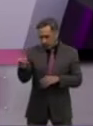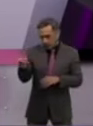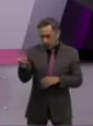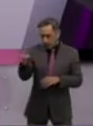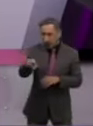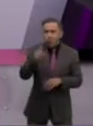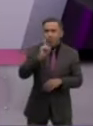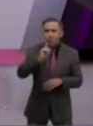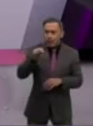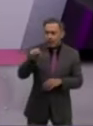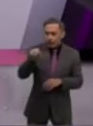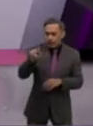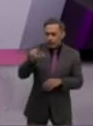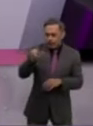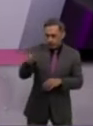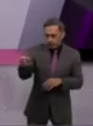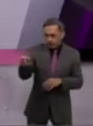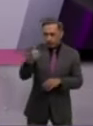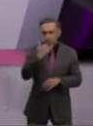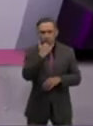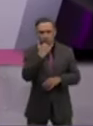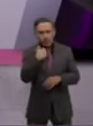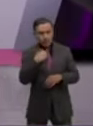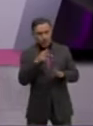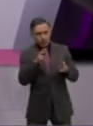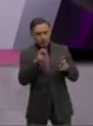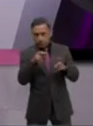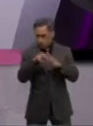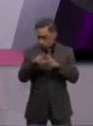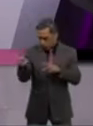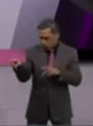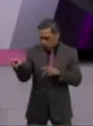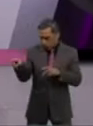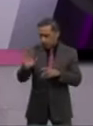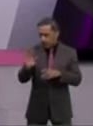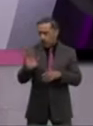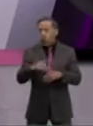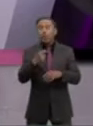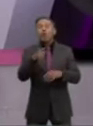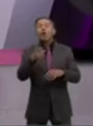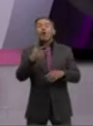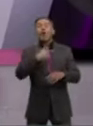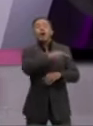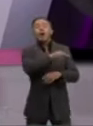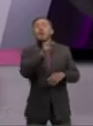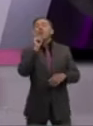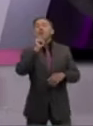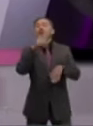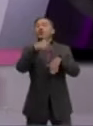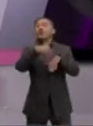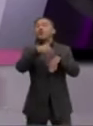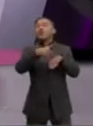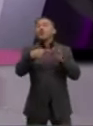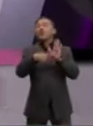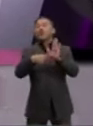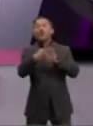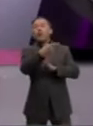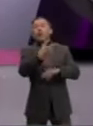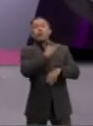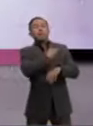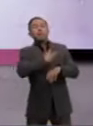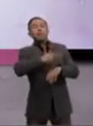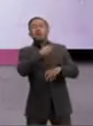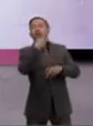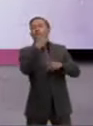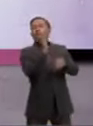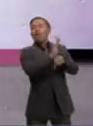Mande, perdón. ¿Te escuchamos? Perdón. ¿Los homicidios? Tu comentario no. Lo que pasa es que trae las cifras nada más que hacen lucir al señor. Pero bueno, eso no